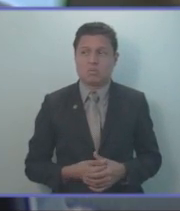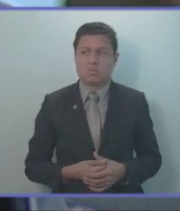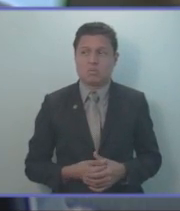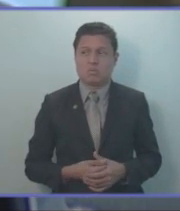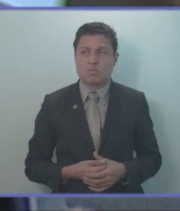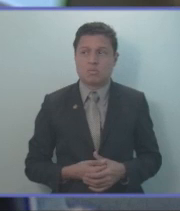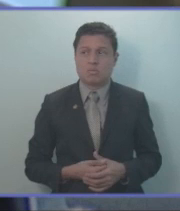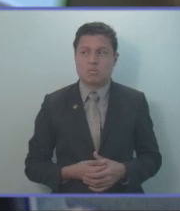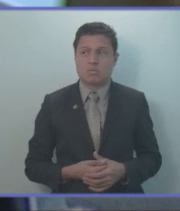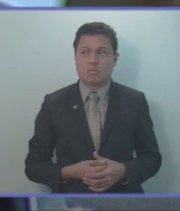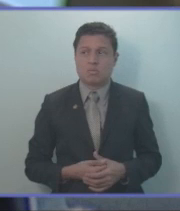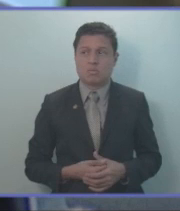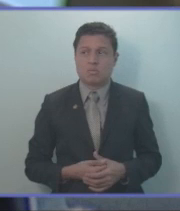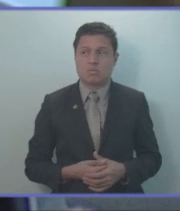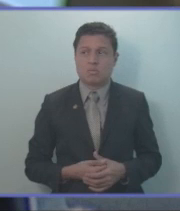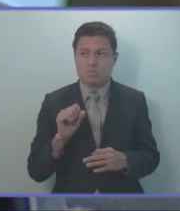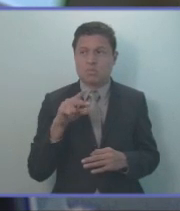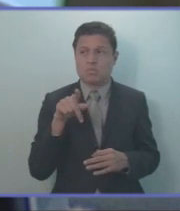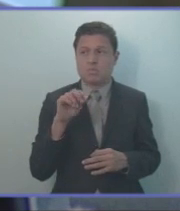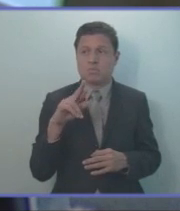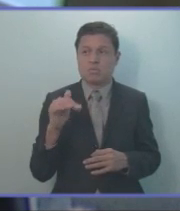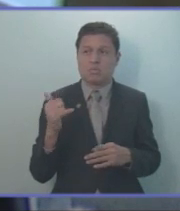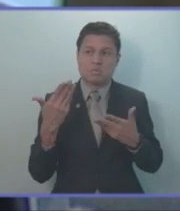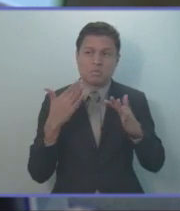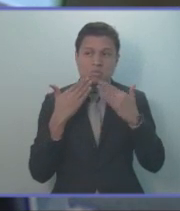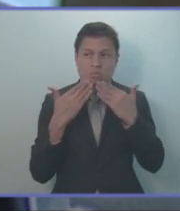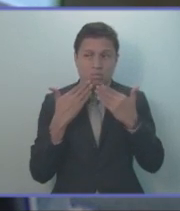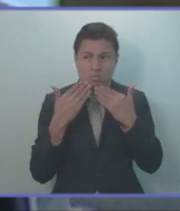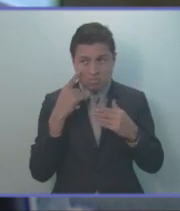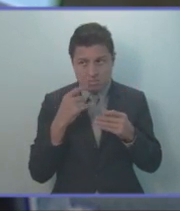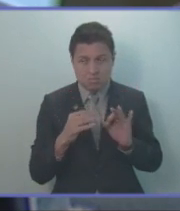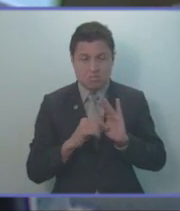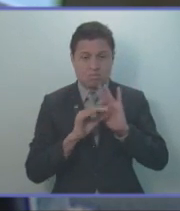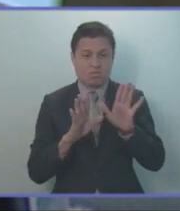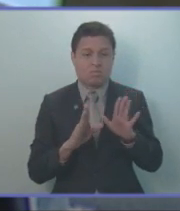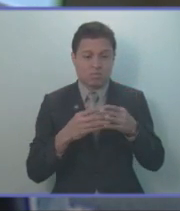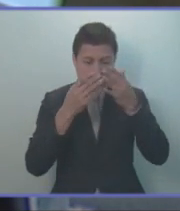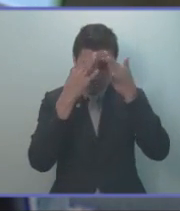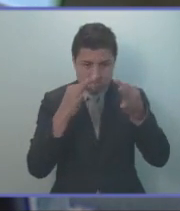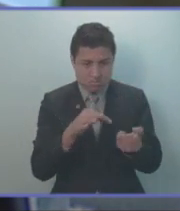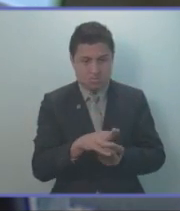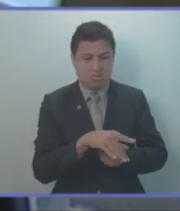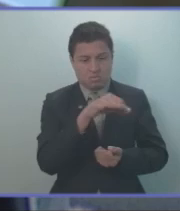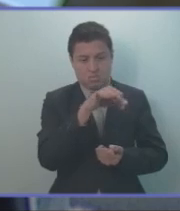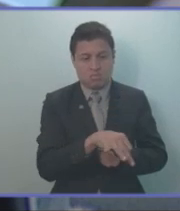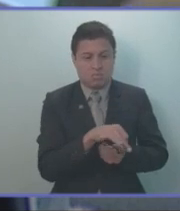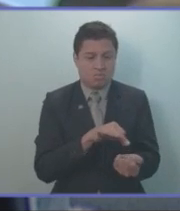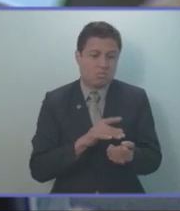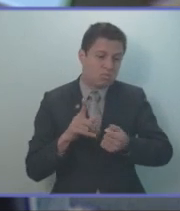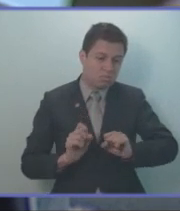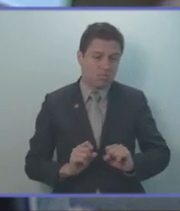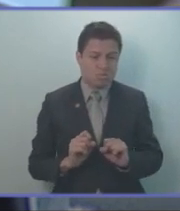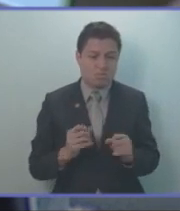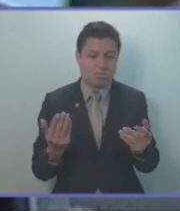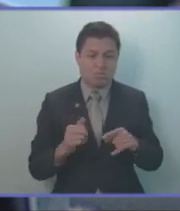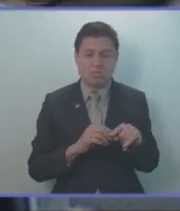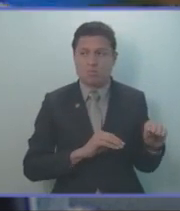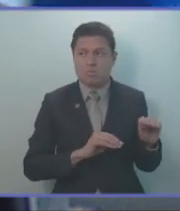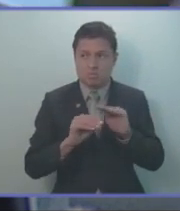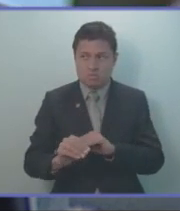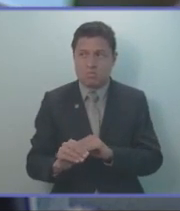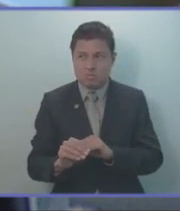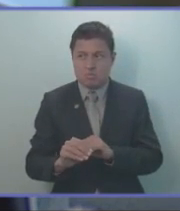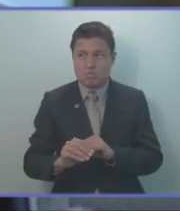Aplicando el criterio supracitado, es evidente que el dictamen de archivo no puede producir el